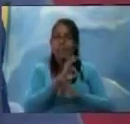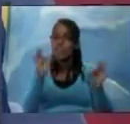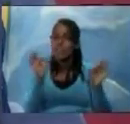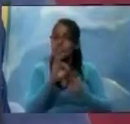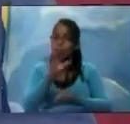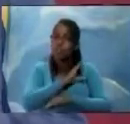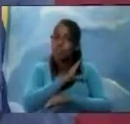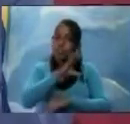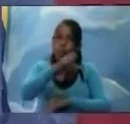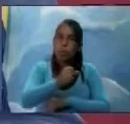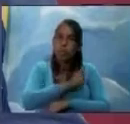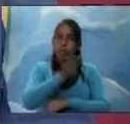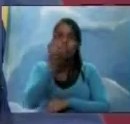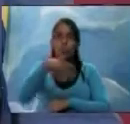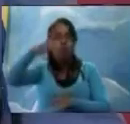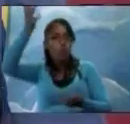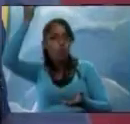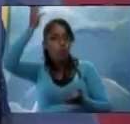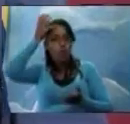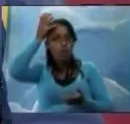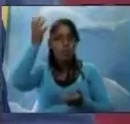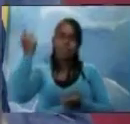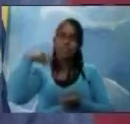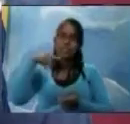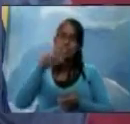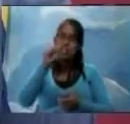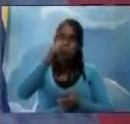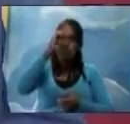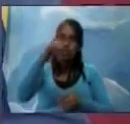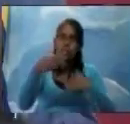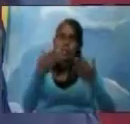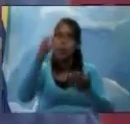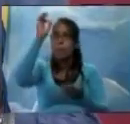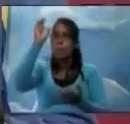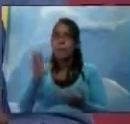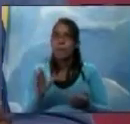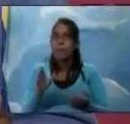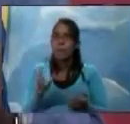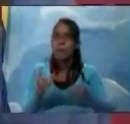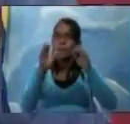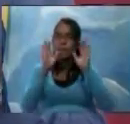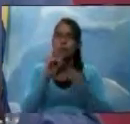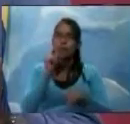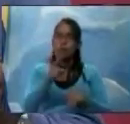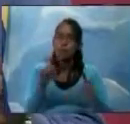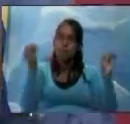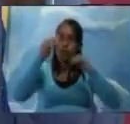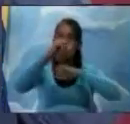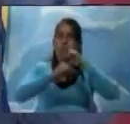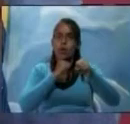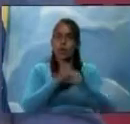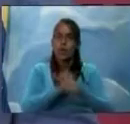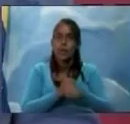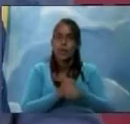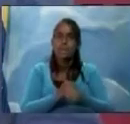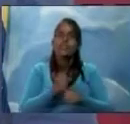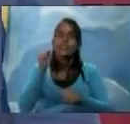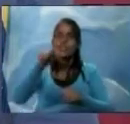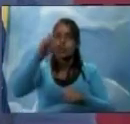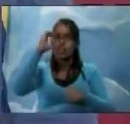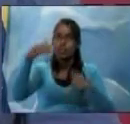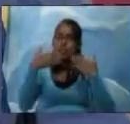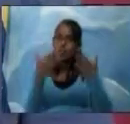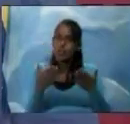tu corona. Retén lo que Dios te ha dado. Si Dios te ha dado el pastoreo, retén lo que tienes, ponlo por obra. Si Dios te ha dado